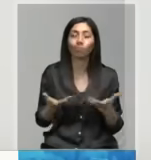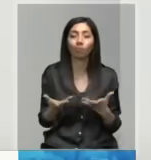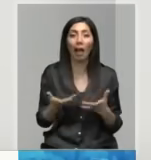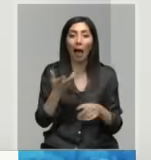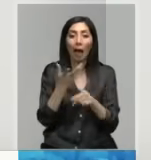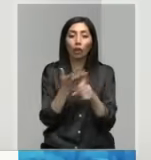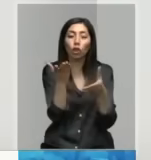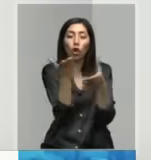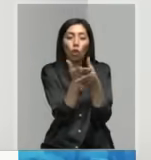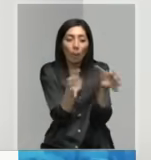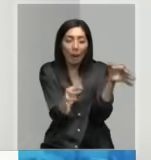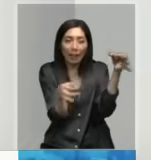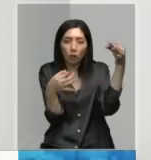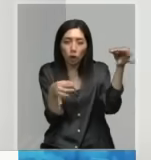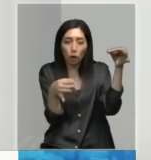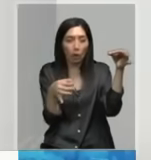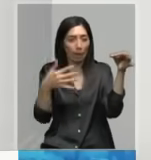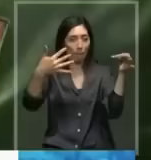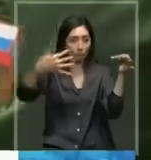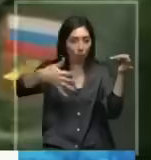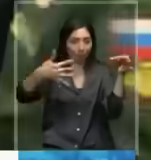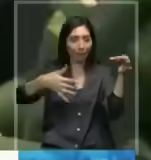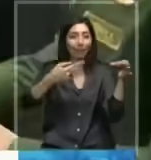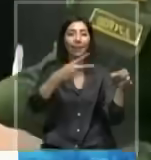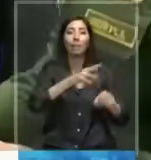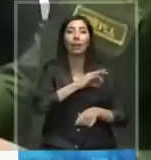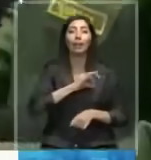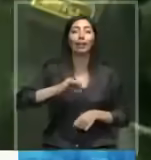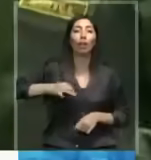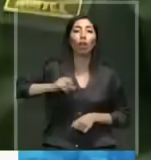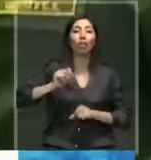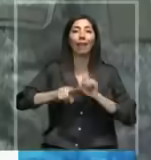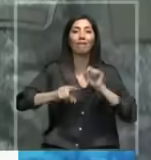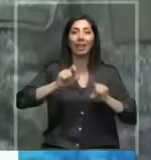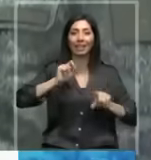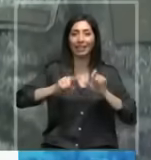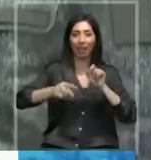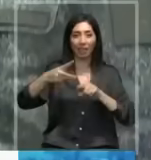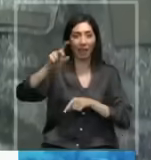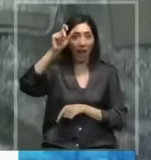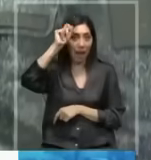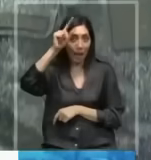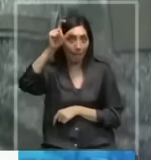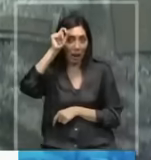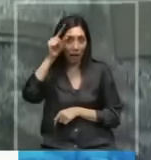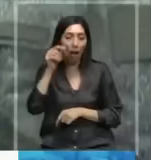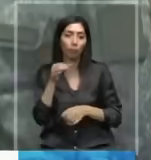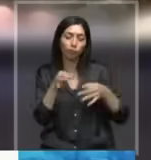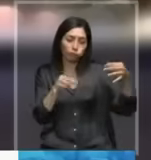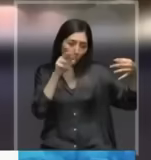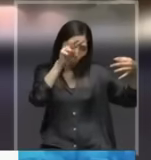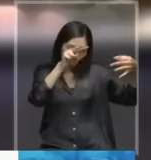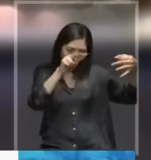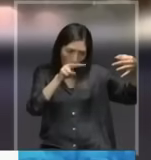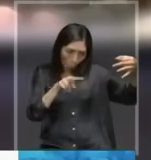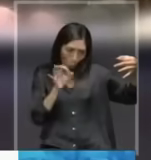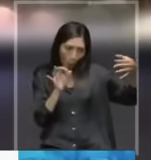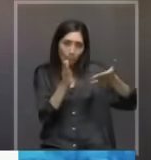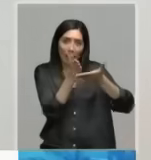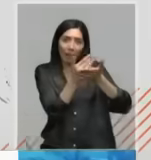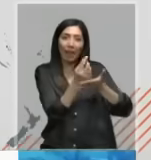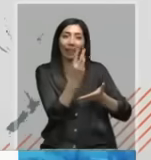documento clave del Ministerio de Defensa de Alemania, con gran precisión sobre las posibles acciones rusas en tres